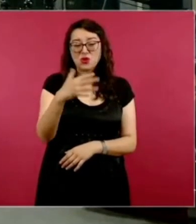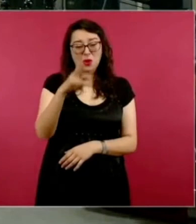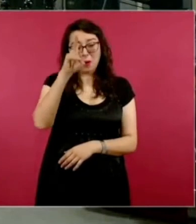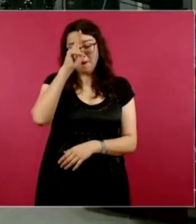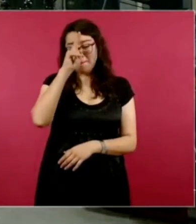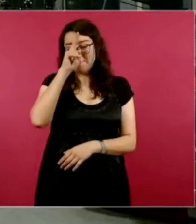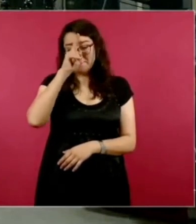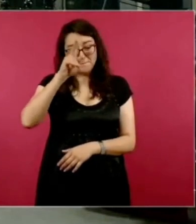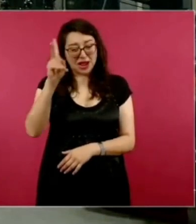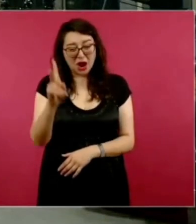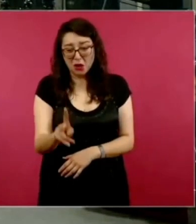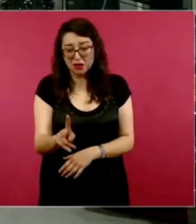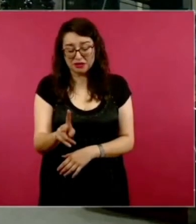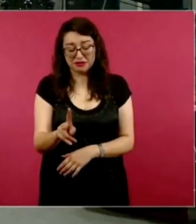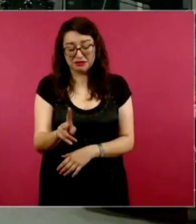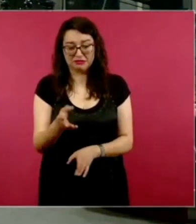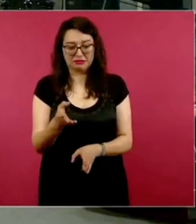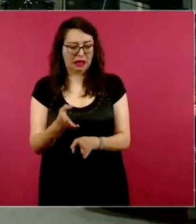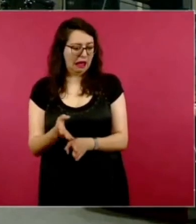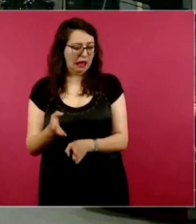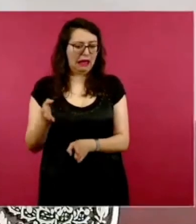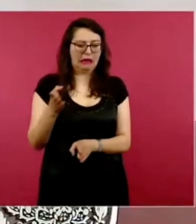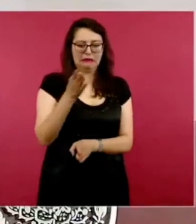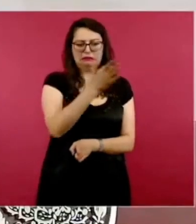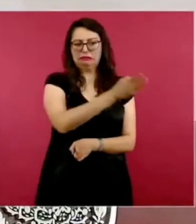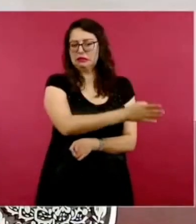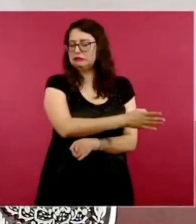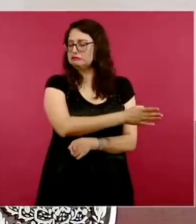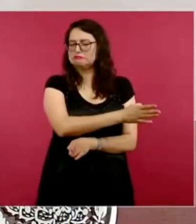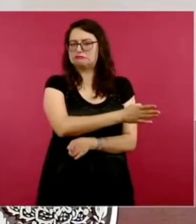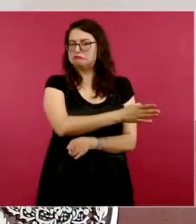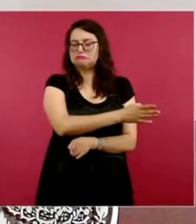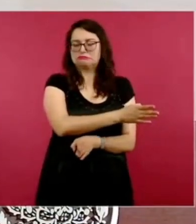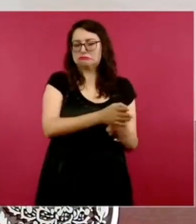la historia de México.